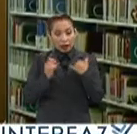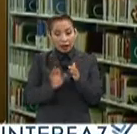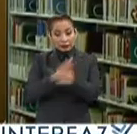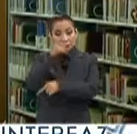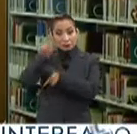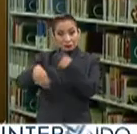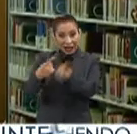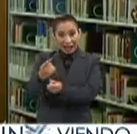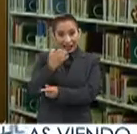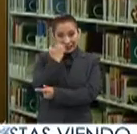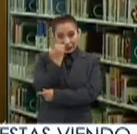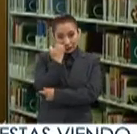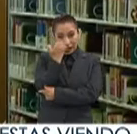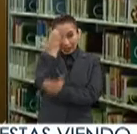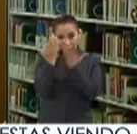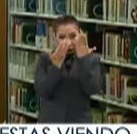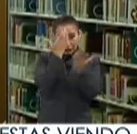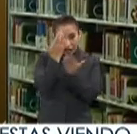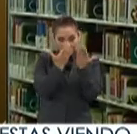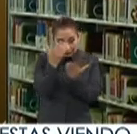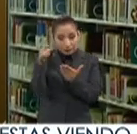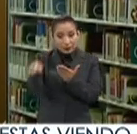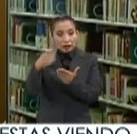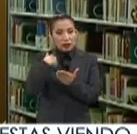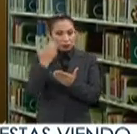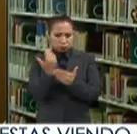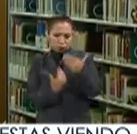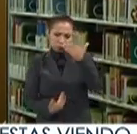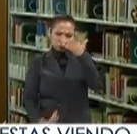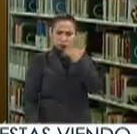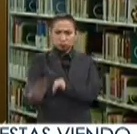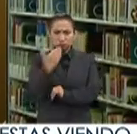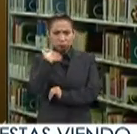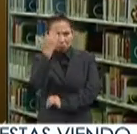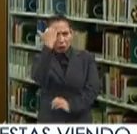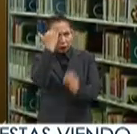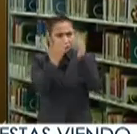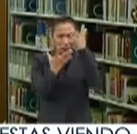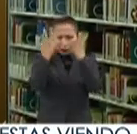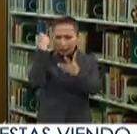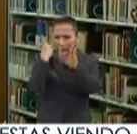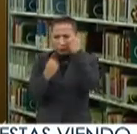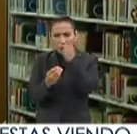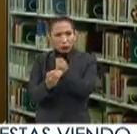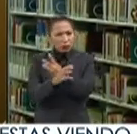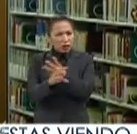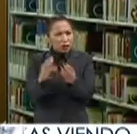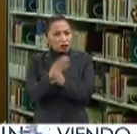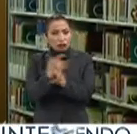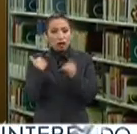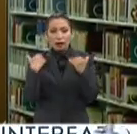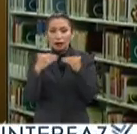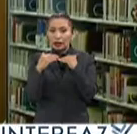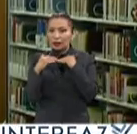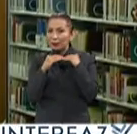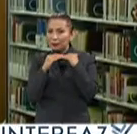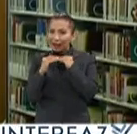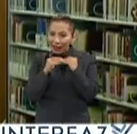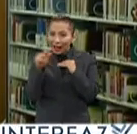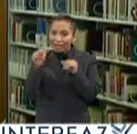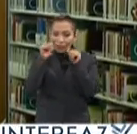asisten a la educación obligatoria alcancen el máximo logro posible de aprendizajes con equidad, es